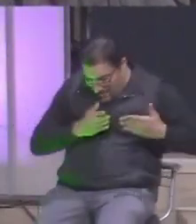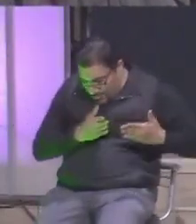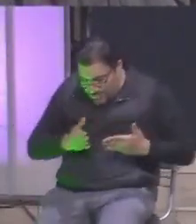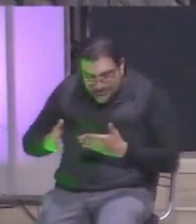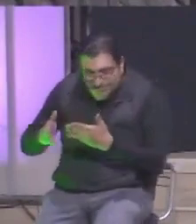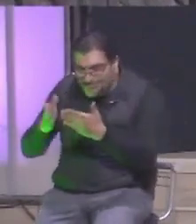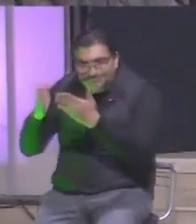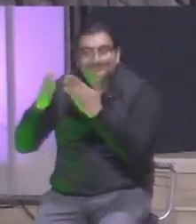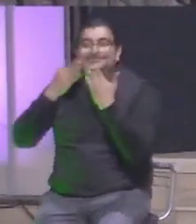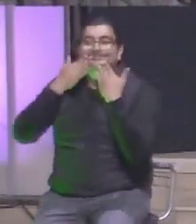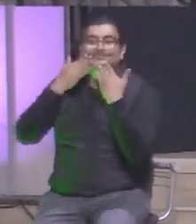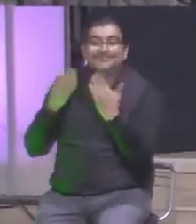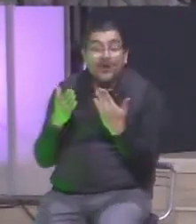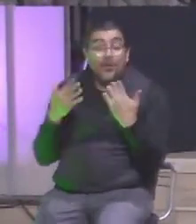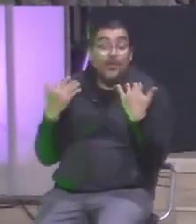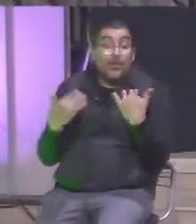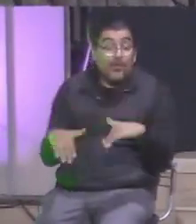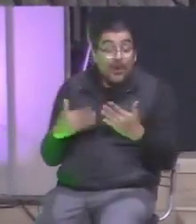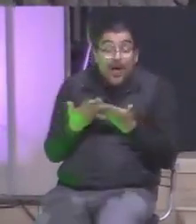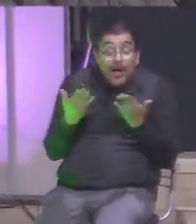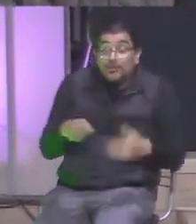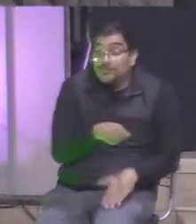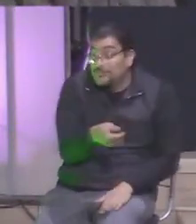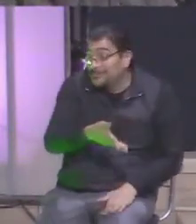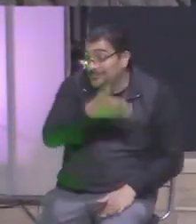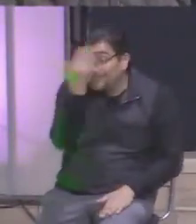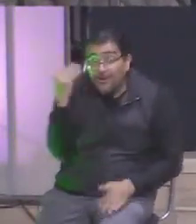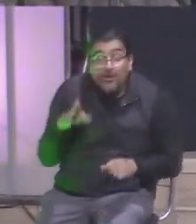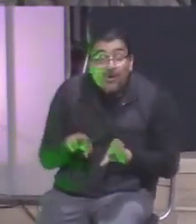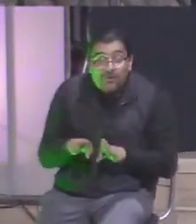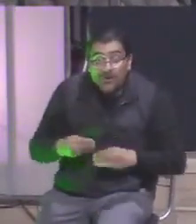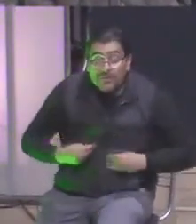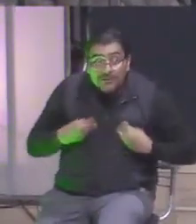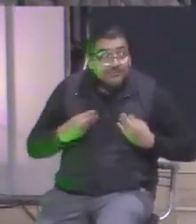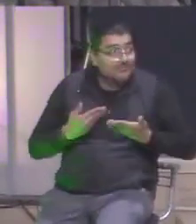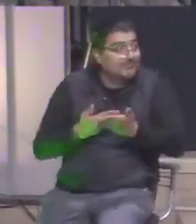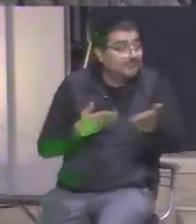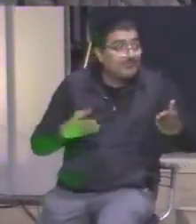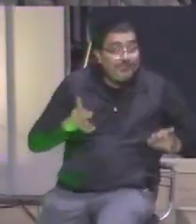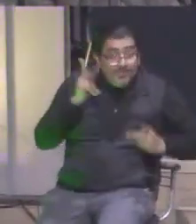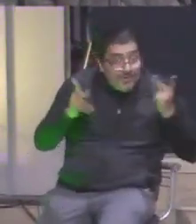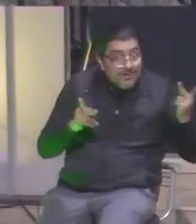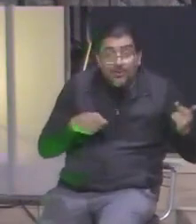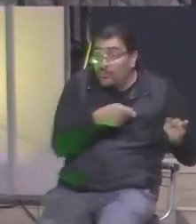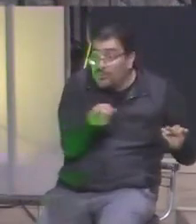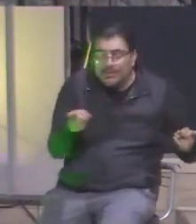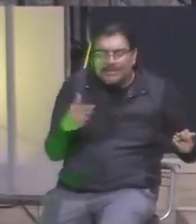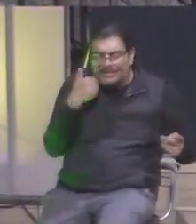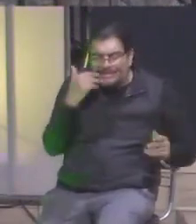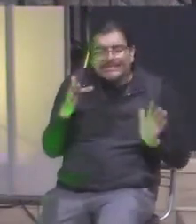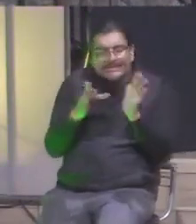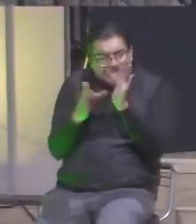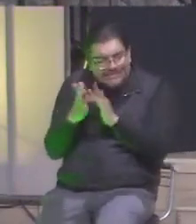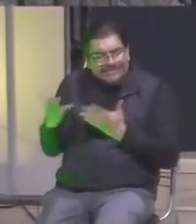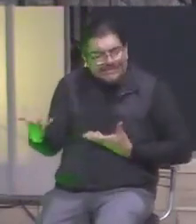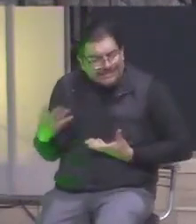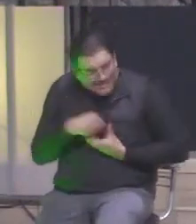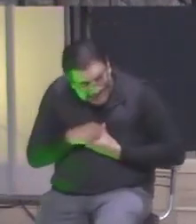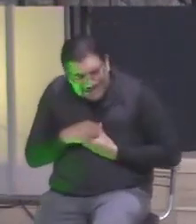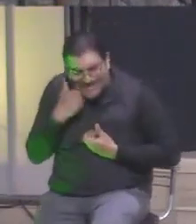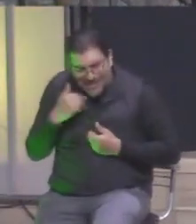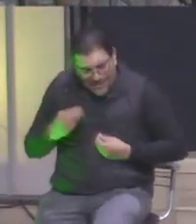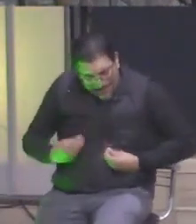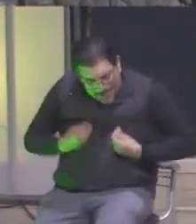pasos Entonces yo no no sé si dentro de nuestras visitas el día de hoy quisiera que Dios